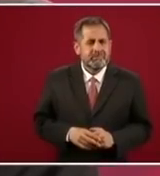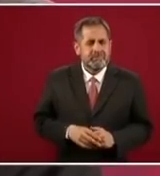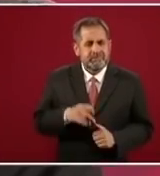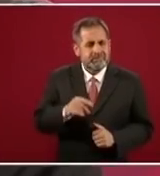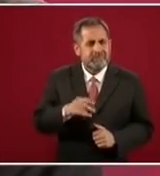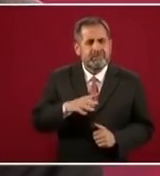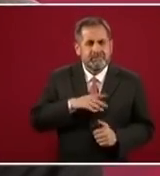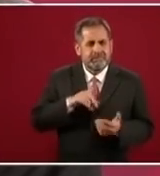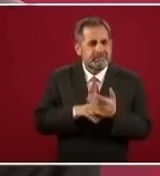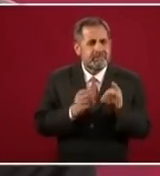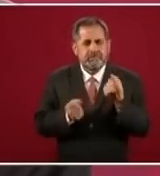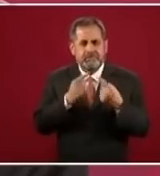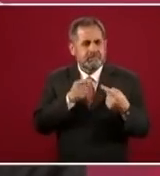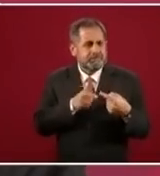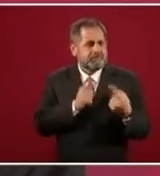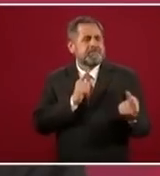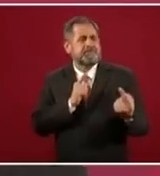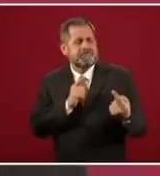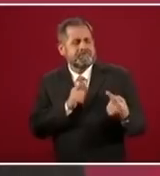tenemos adversarios.